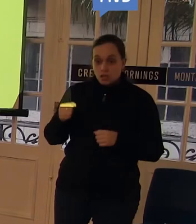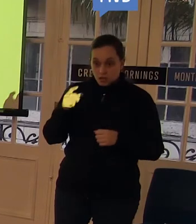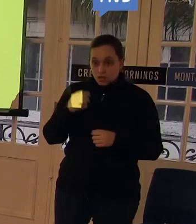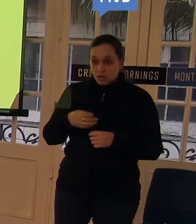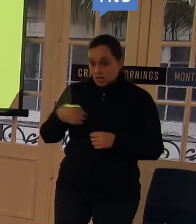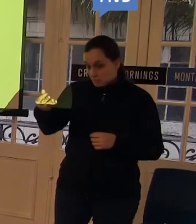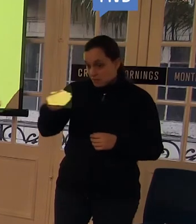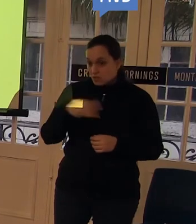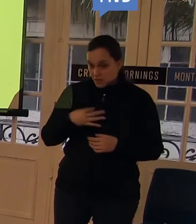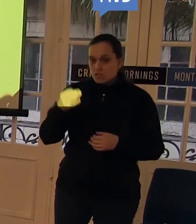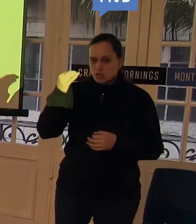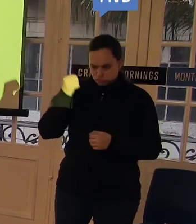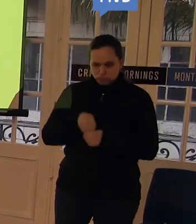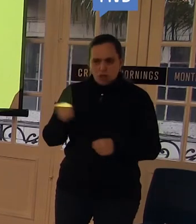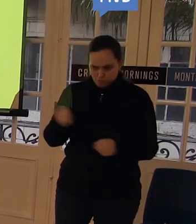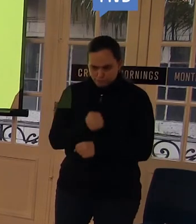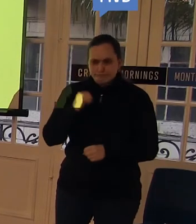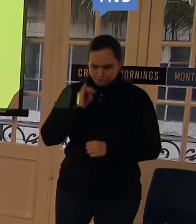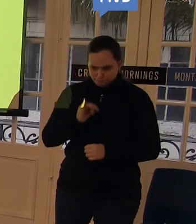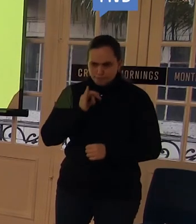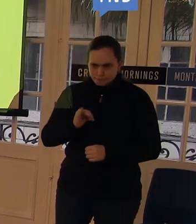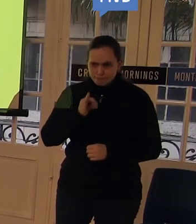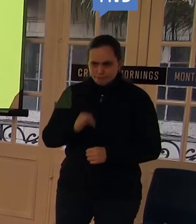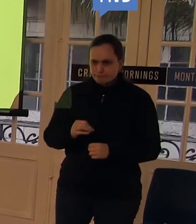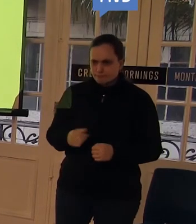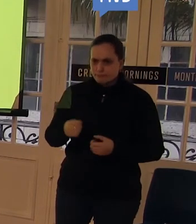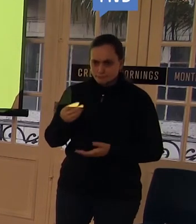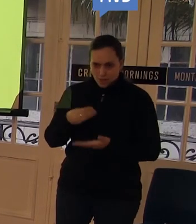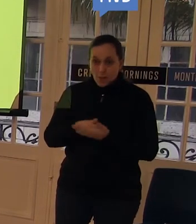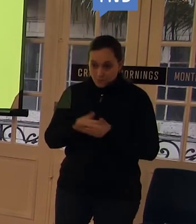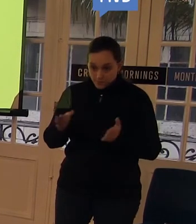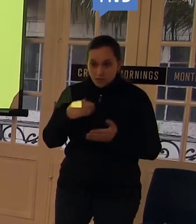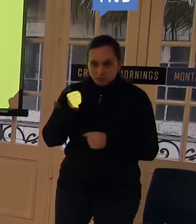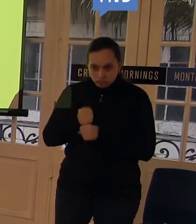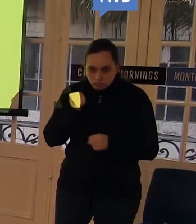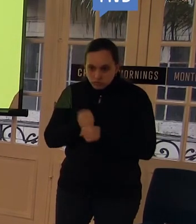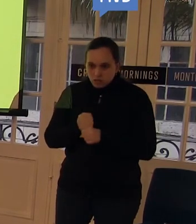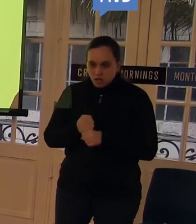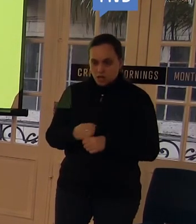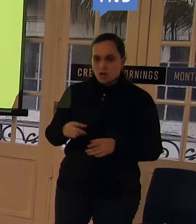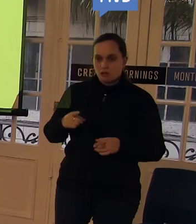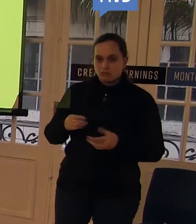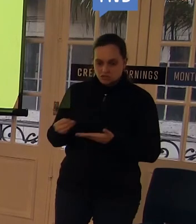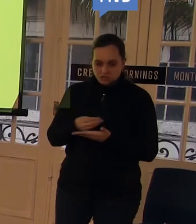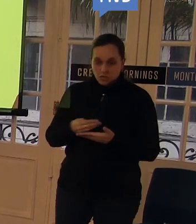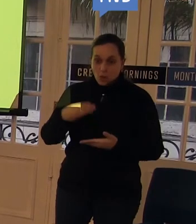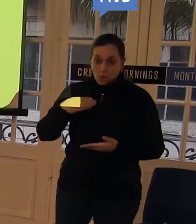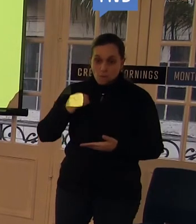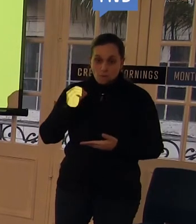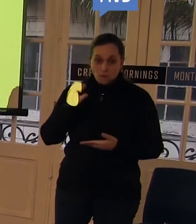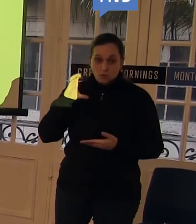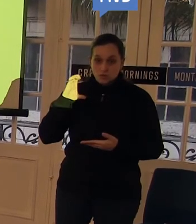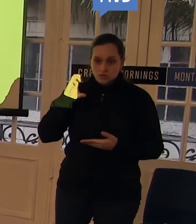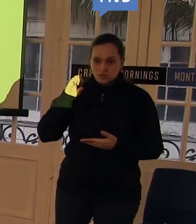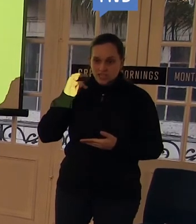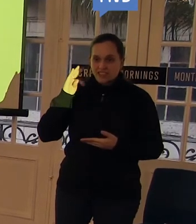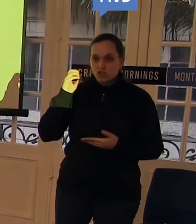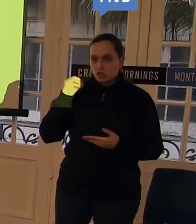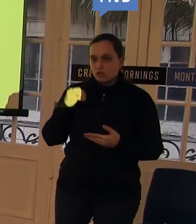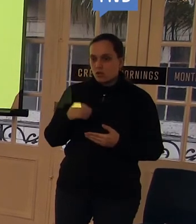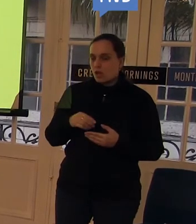aprobación, una vez que ese boceto fue aprobado, y nunca antes, chicos, no lo hagan en sus